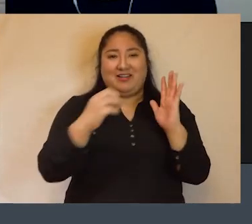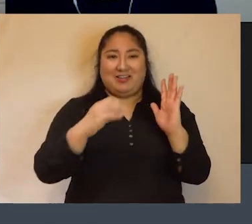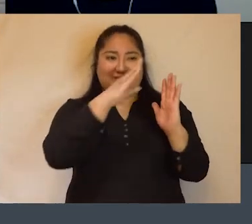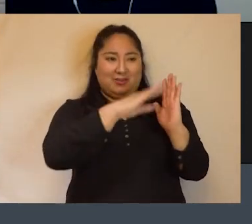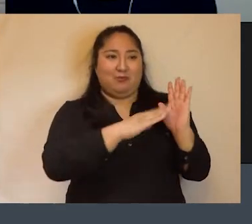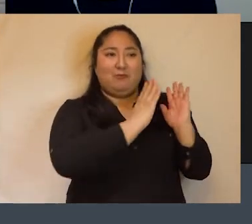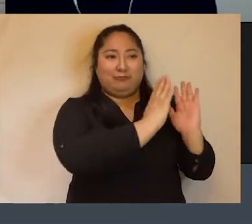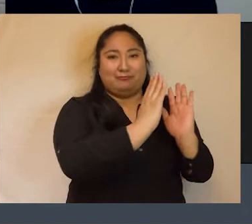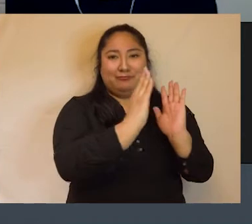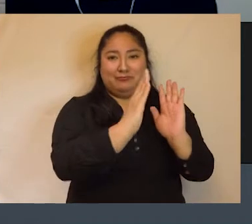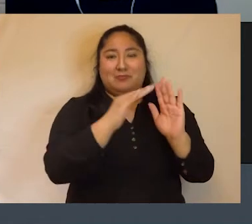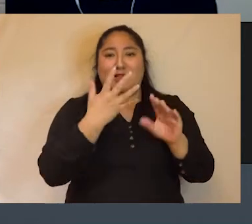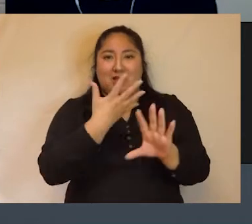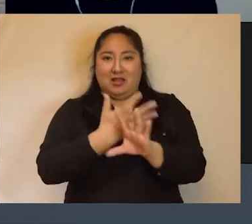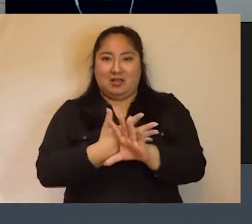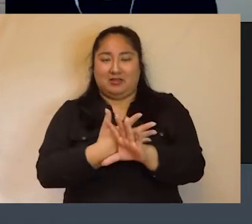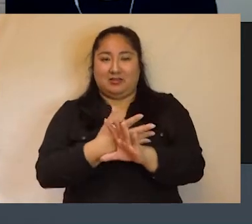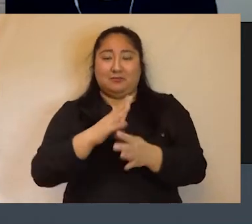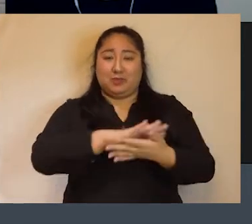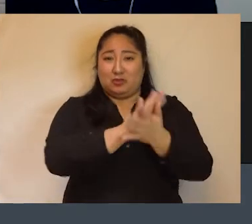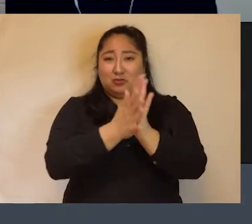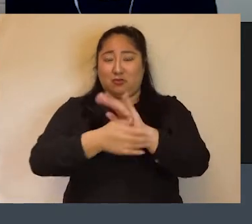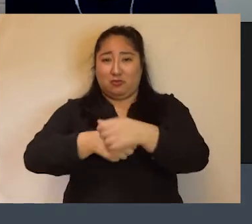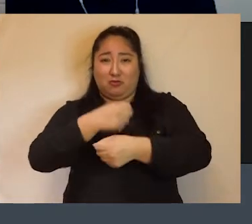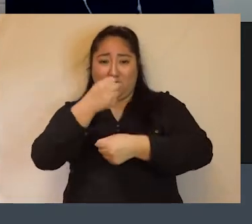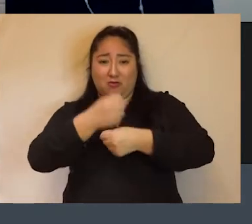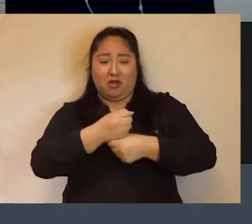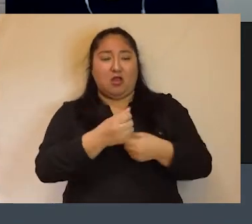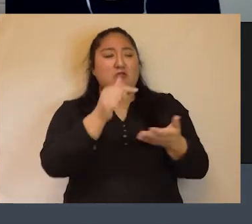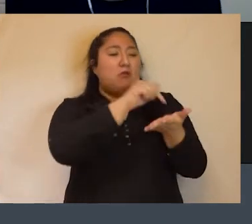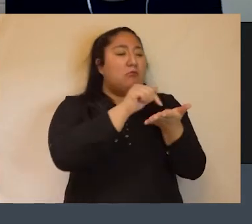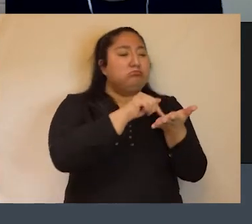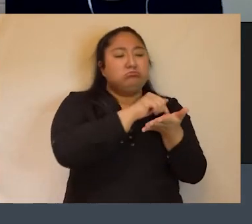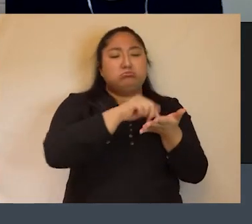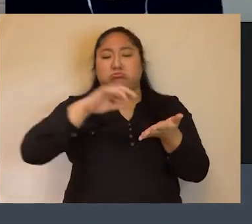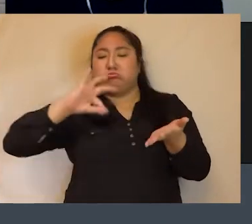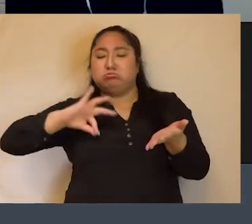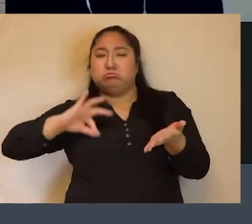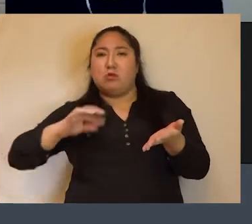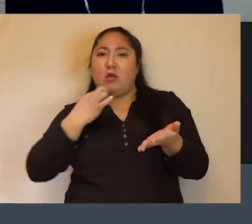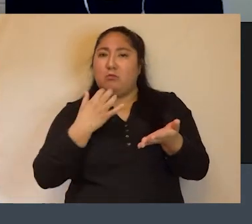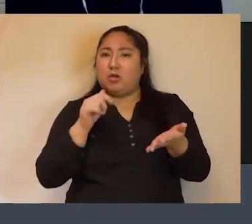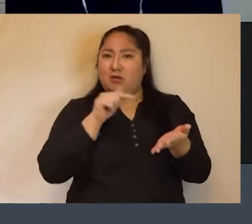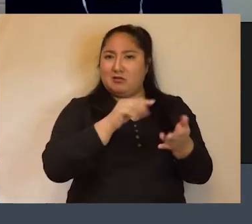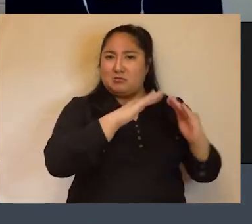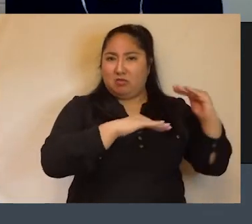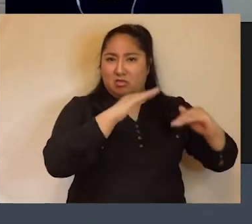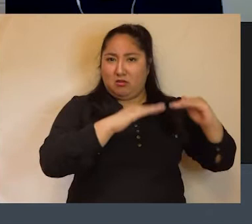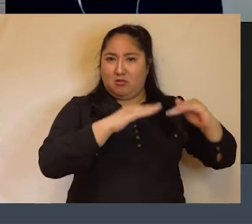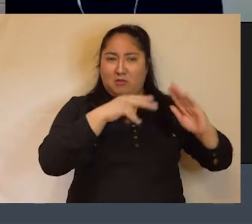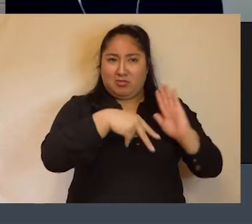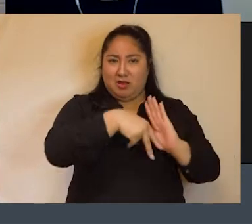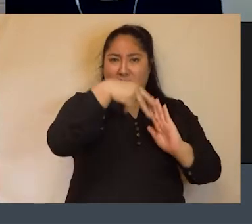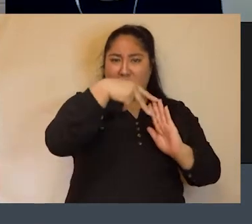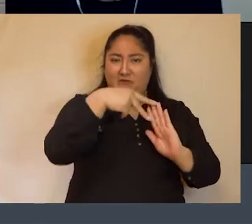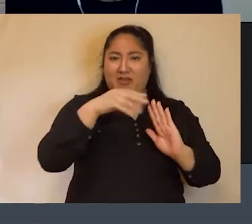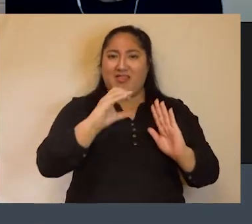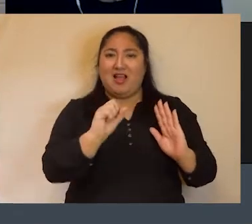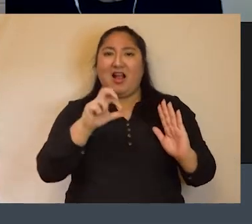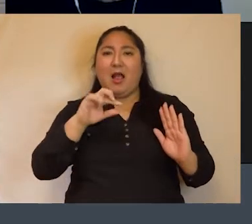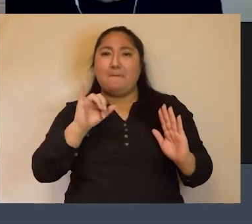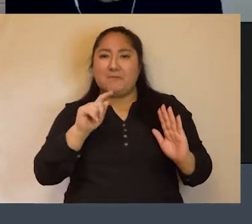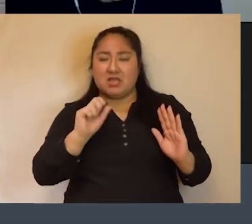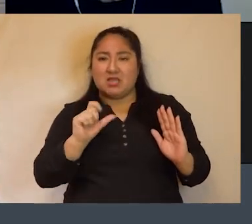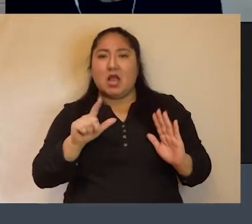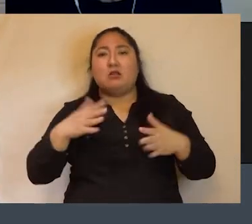retiro programado, persisten. O sea, todos los años me van a recalcular la pensión porque la pensión va a depender del nivel